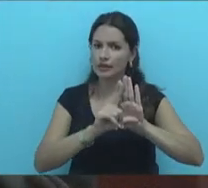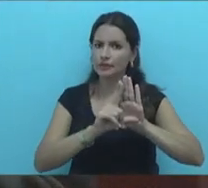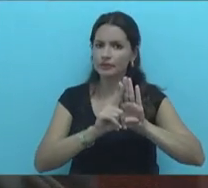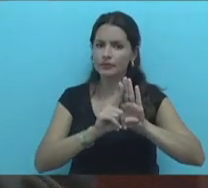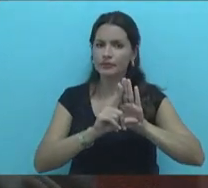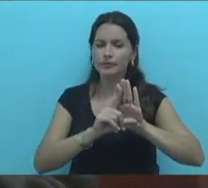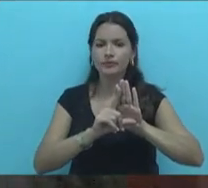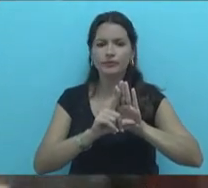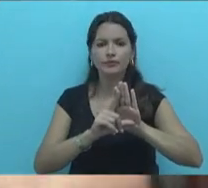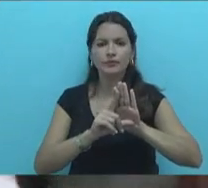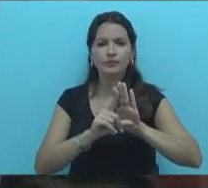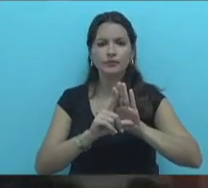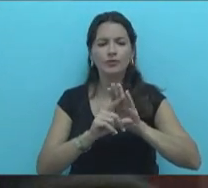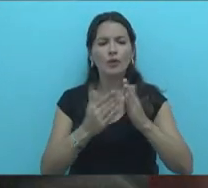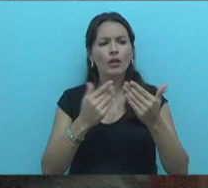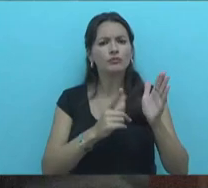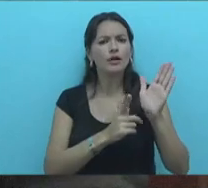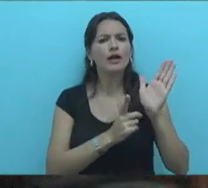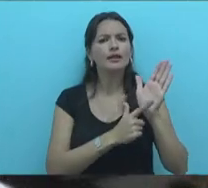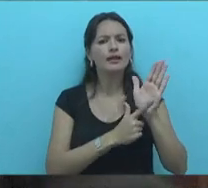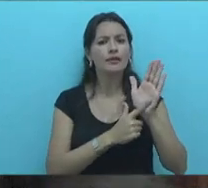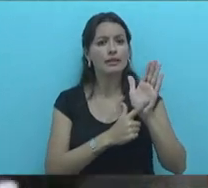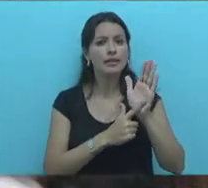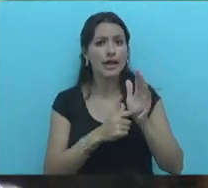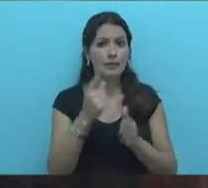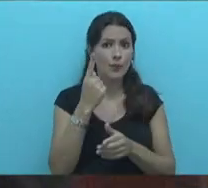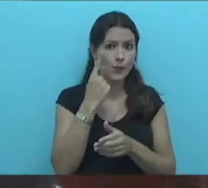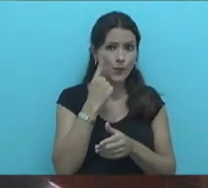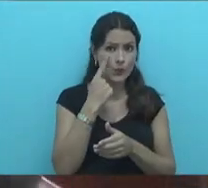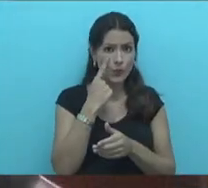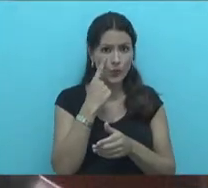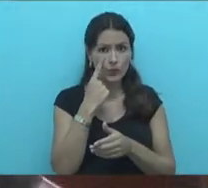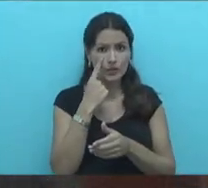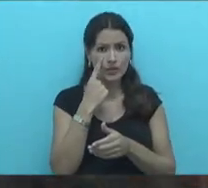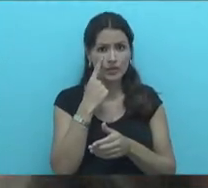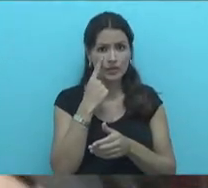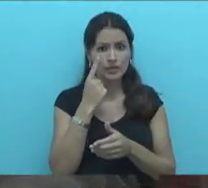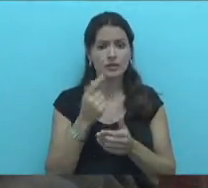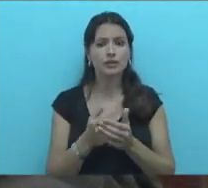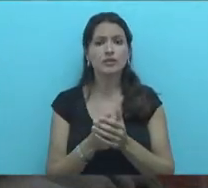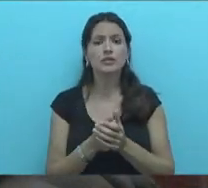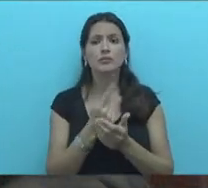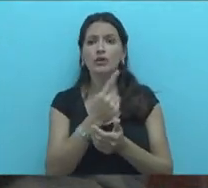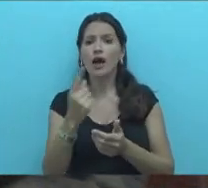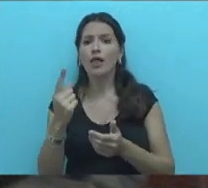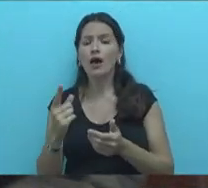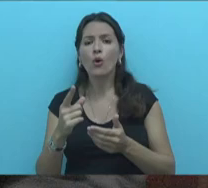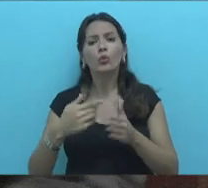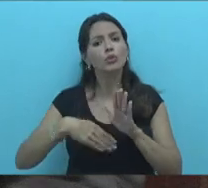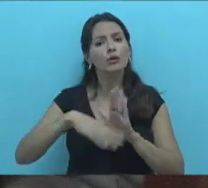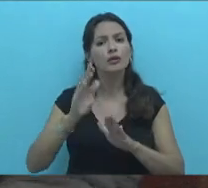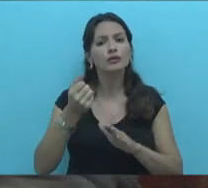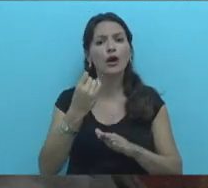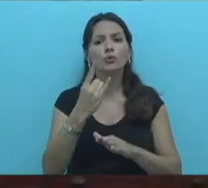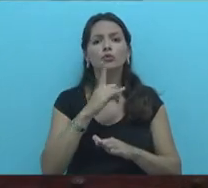las comisiones pertinentes, reglamentando las autonomías municipales y estableciendo los institutos de democracia semidirecta en la provincia. Gracias, diputado. Diputado